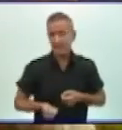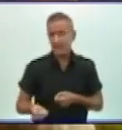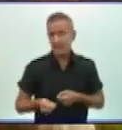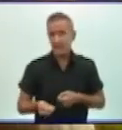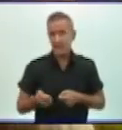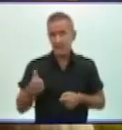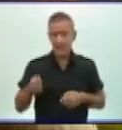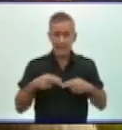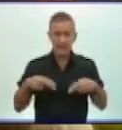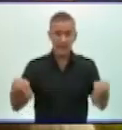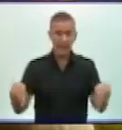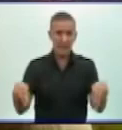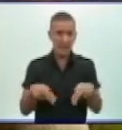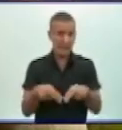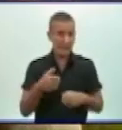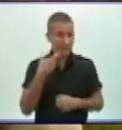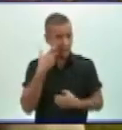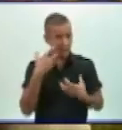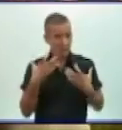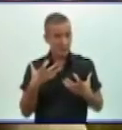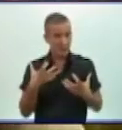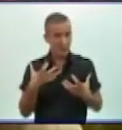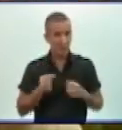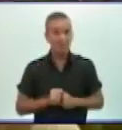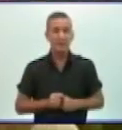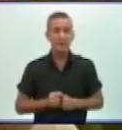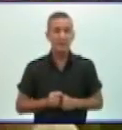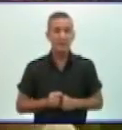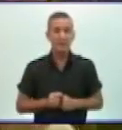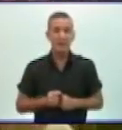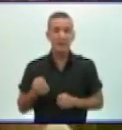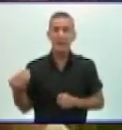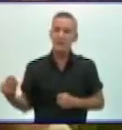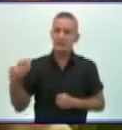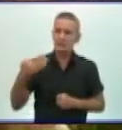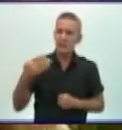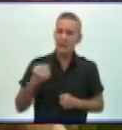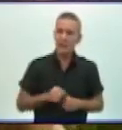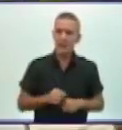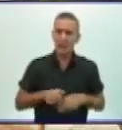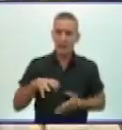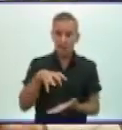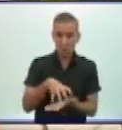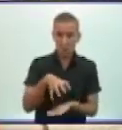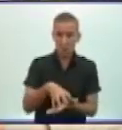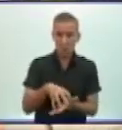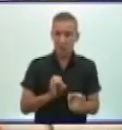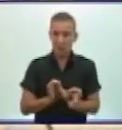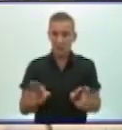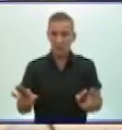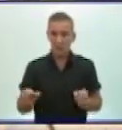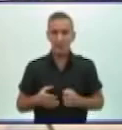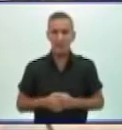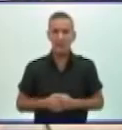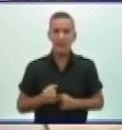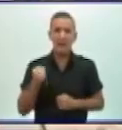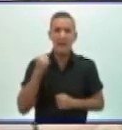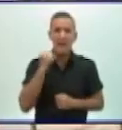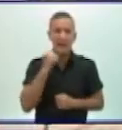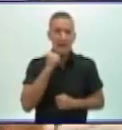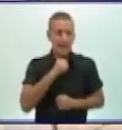tan importante, porque es muy importante llegar a un lugar limpio y recogido para iniciar las clases cada día. Pero además, esto es importante